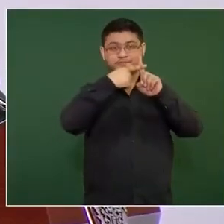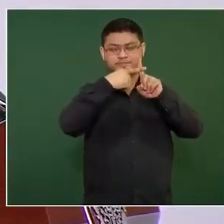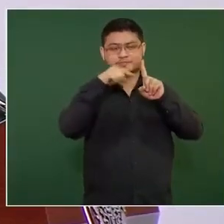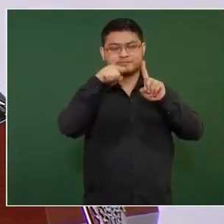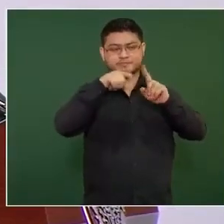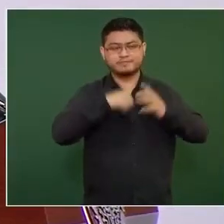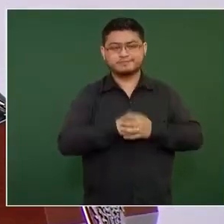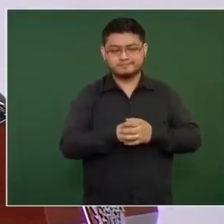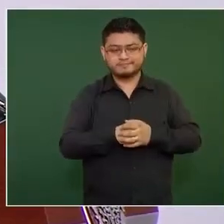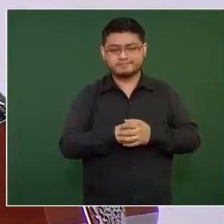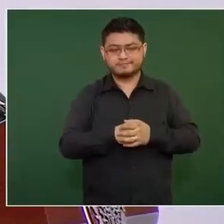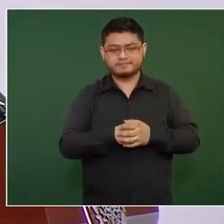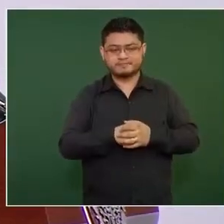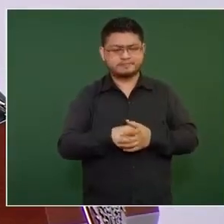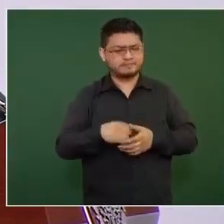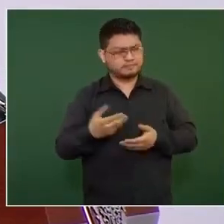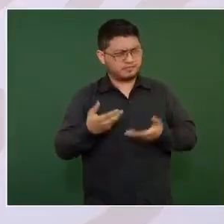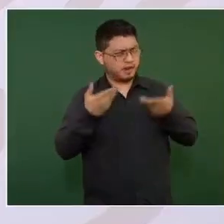decisión